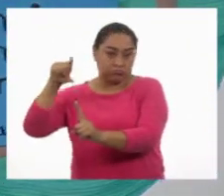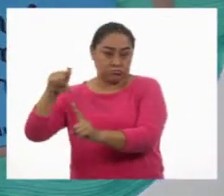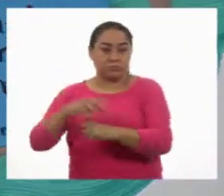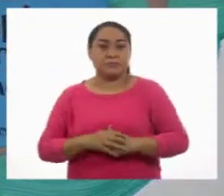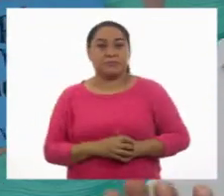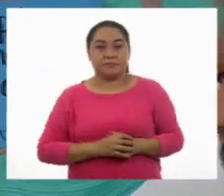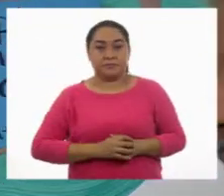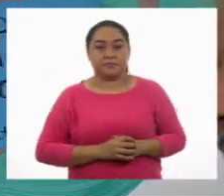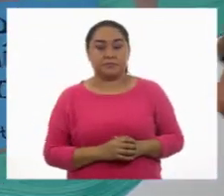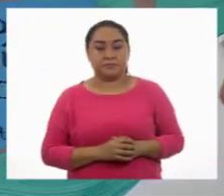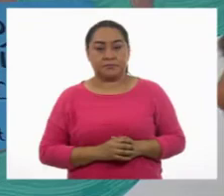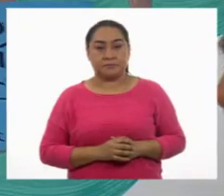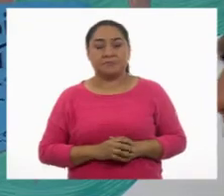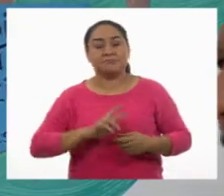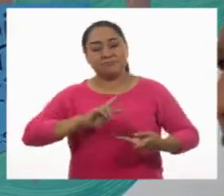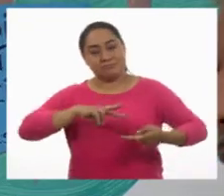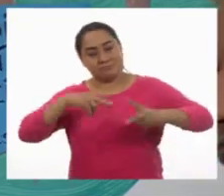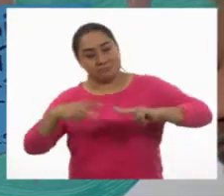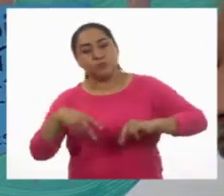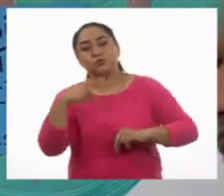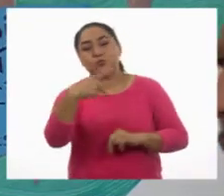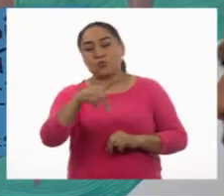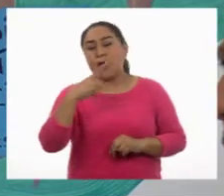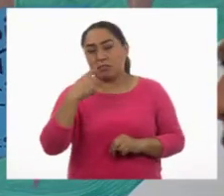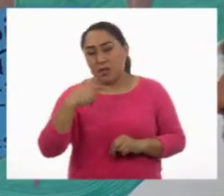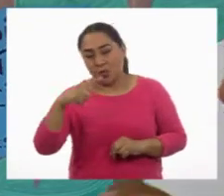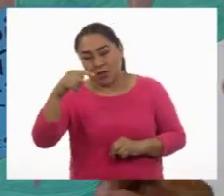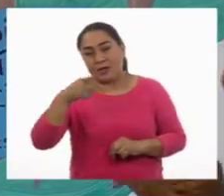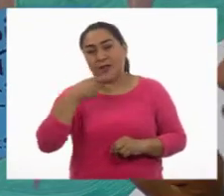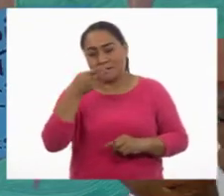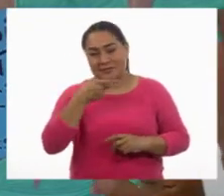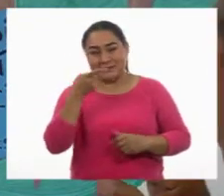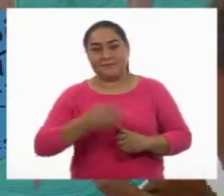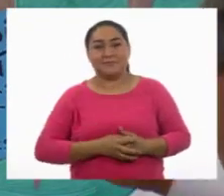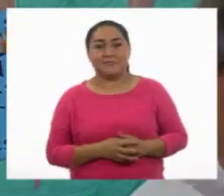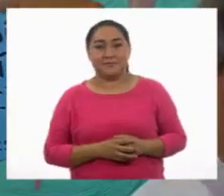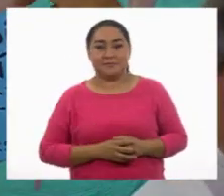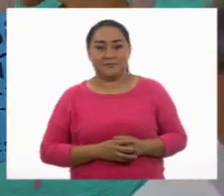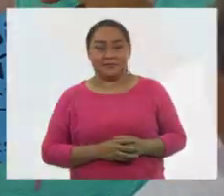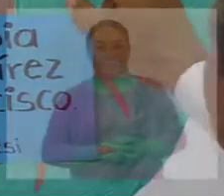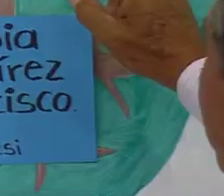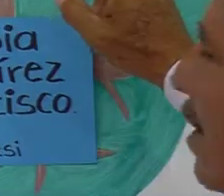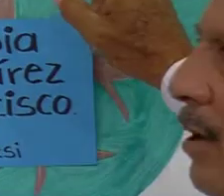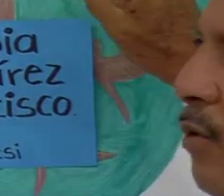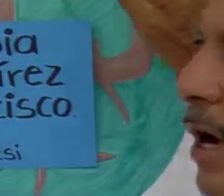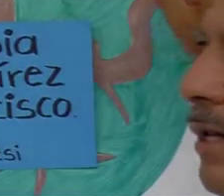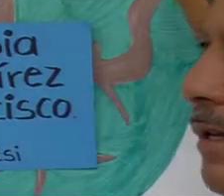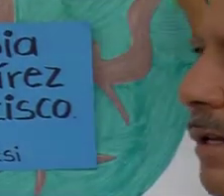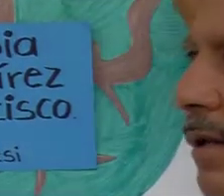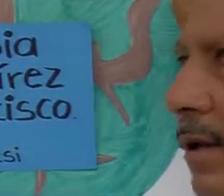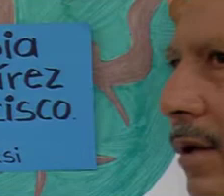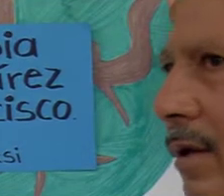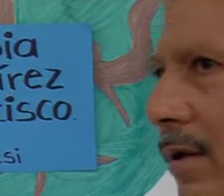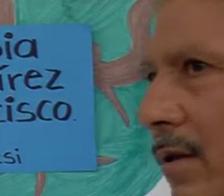Guampino o Pachmaye, Yahme y Tocayahme, Monahuahue,